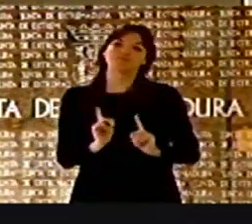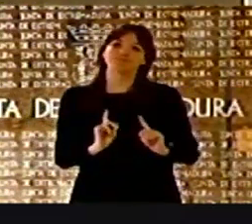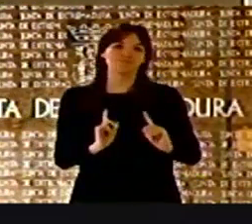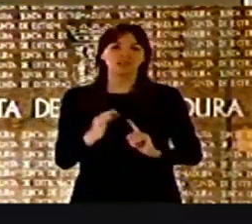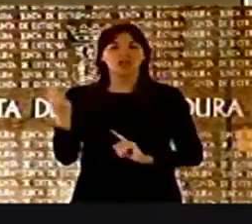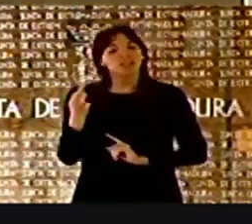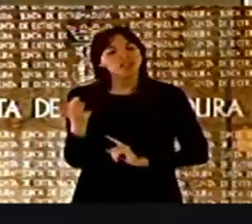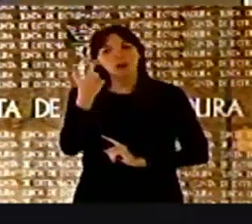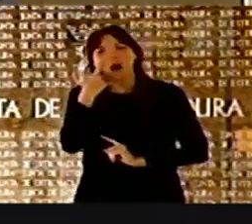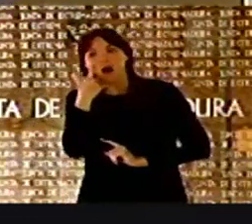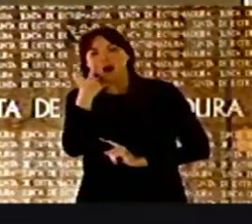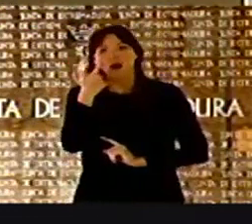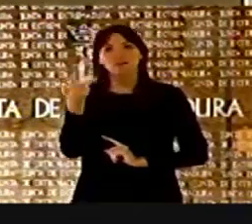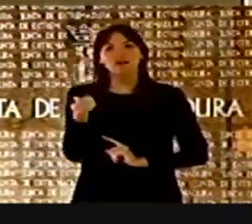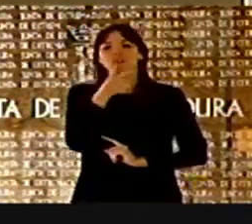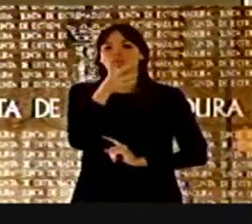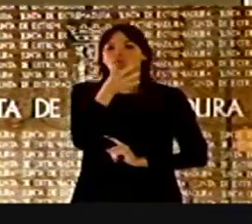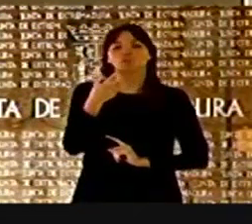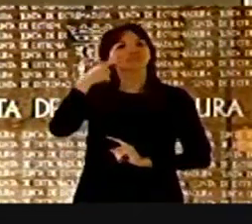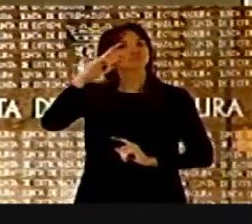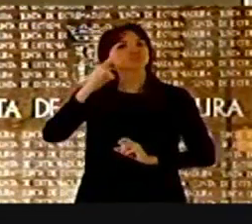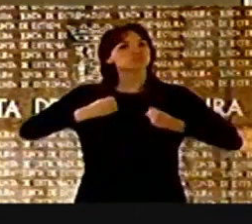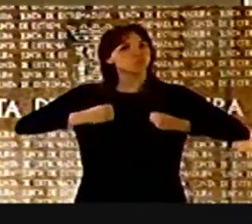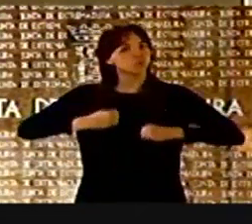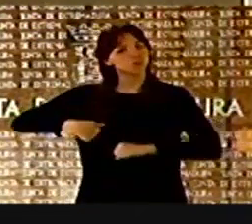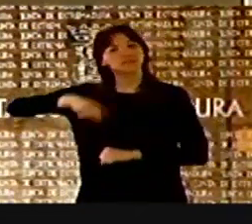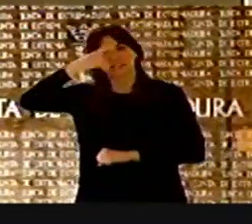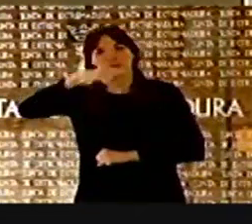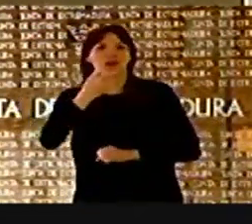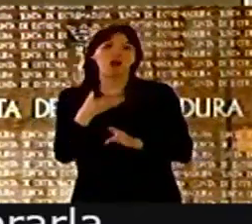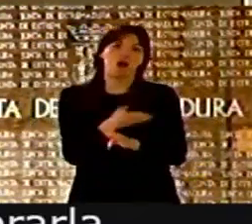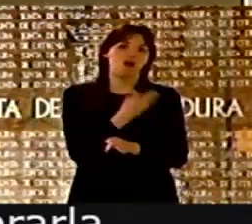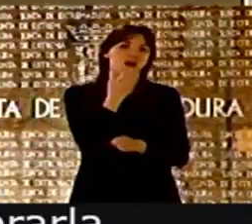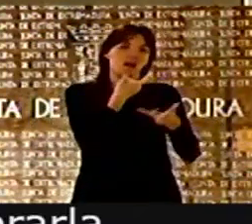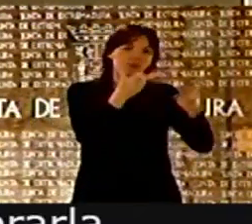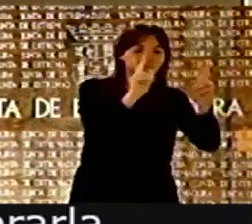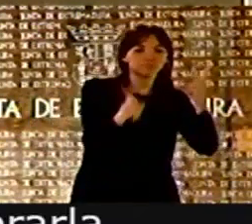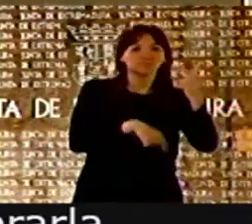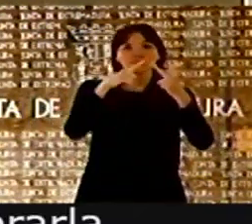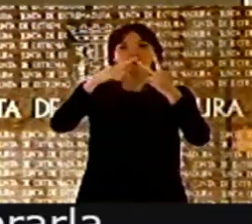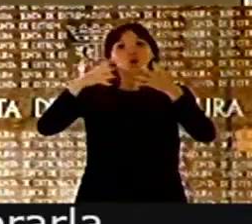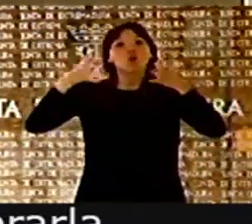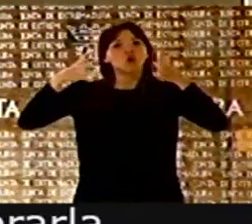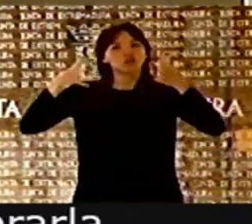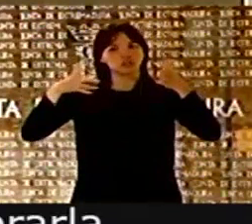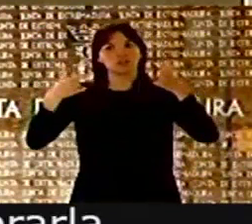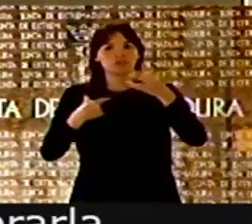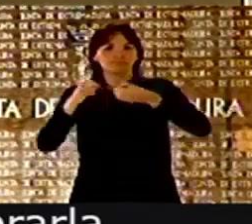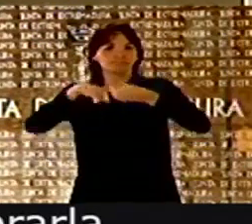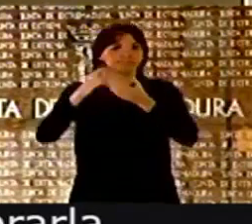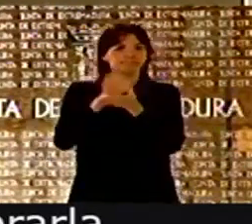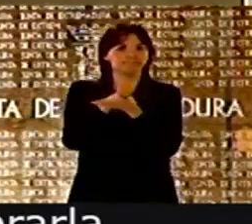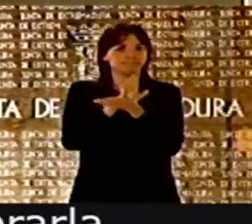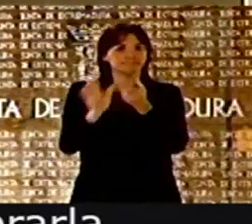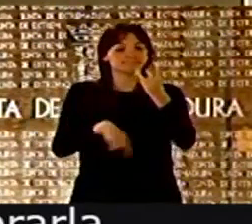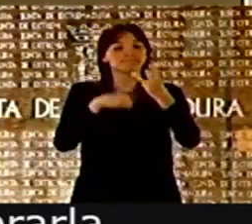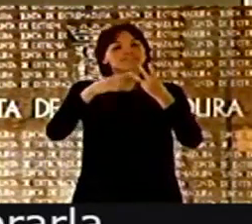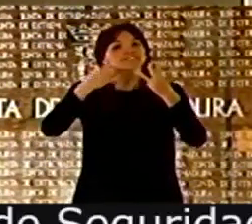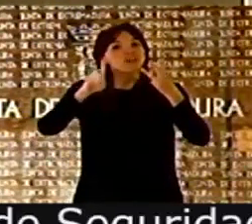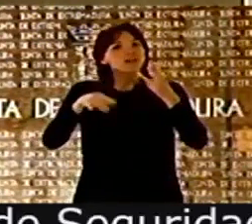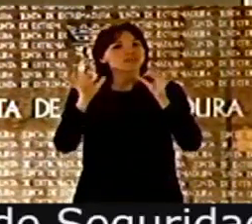habilitarlo desde el punto de vista de los radiofísicos que tienen que dar la autorización, del Consejo de Seguridad Nuclear que tiene que intervenir, y además en este caso